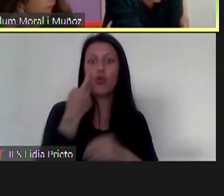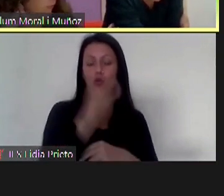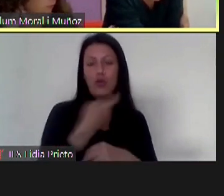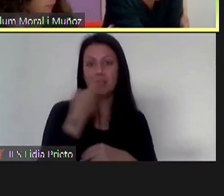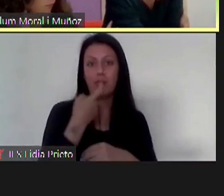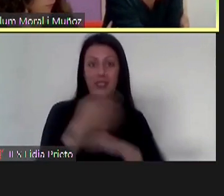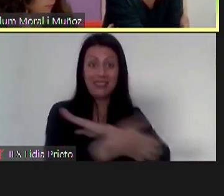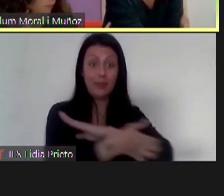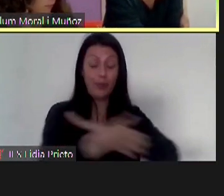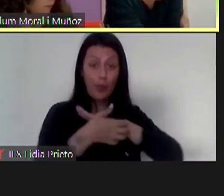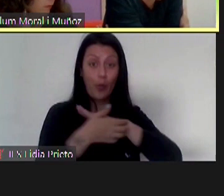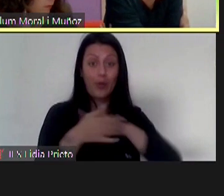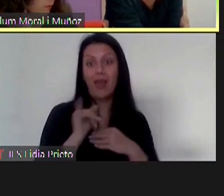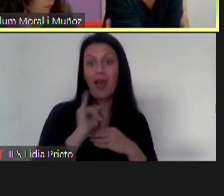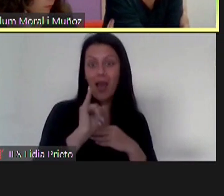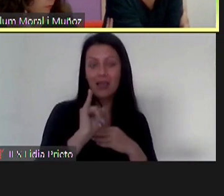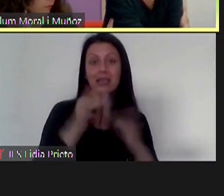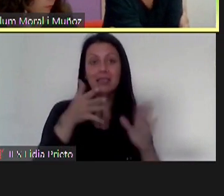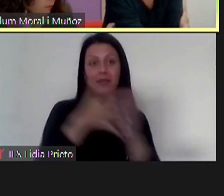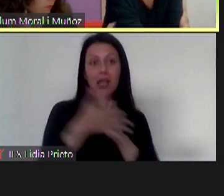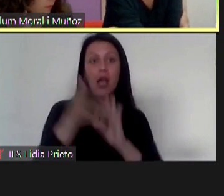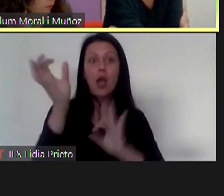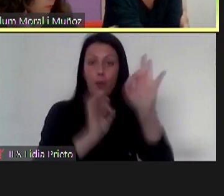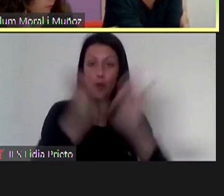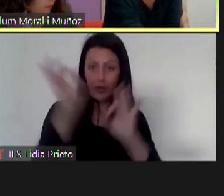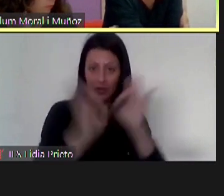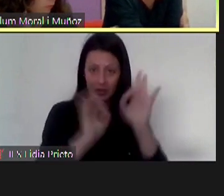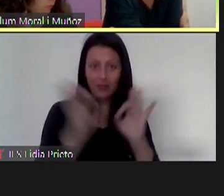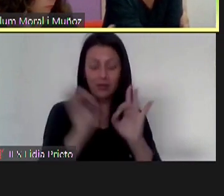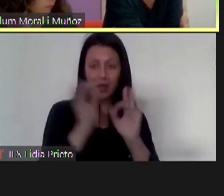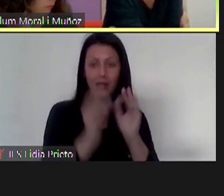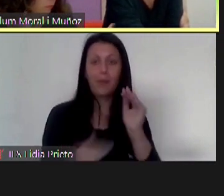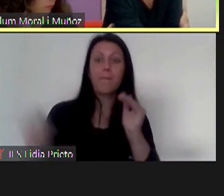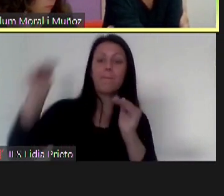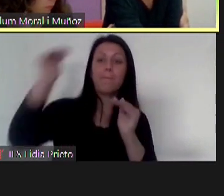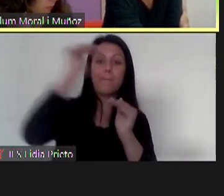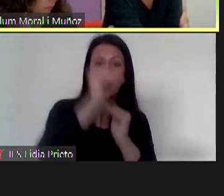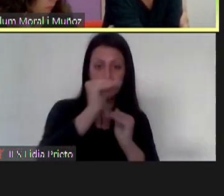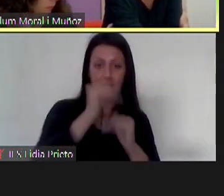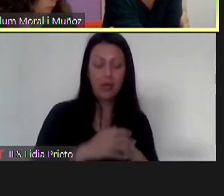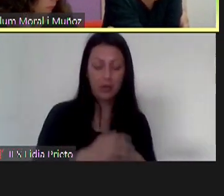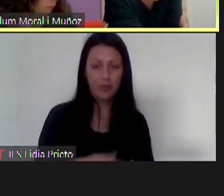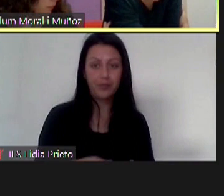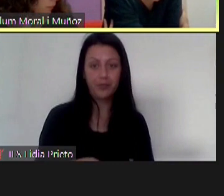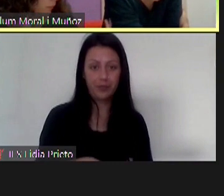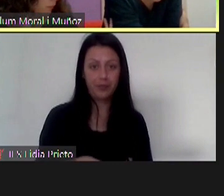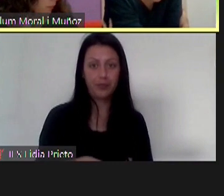vienen, más alto es el porcentaje de casos de personas con problemas de salud mental. Hasta 5 veces se multiplica la